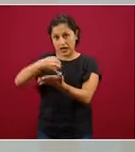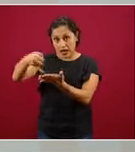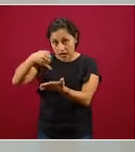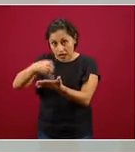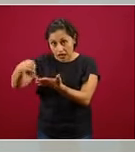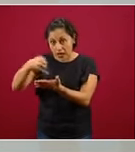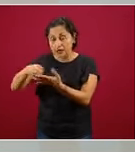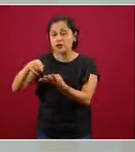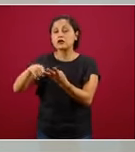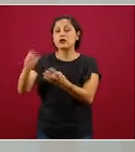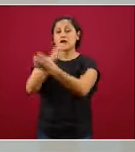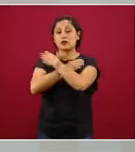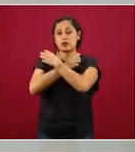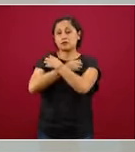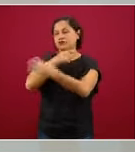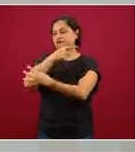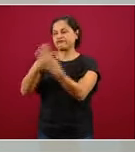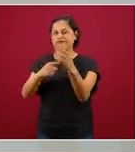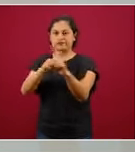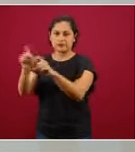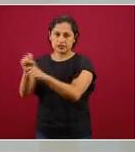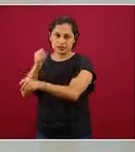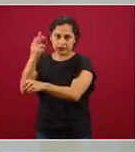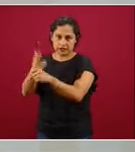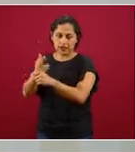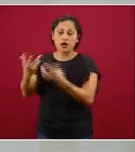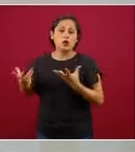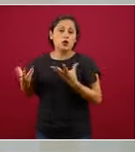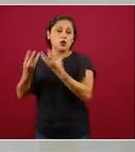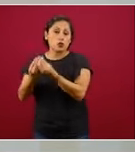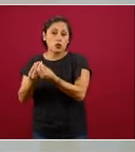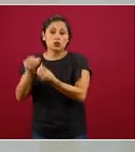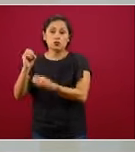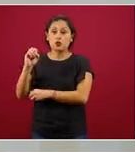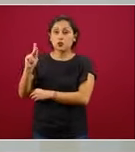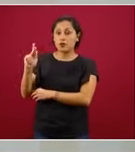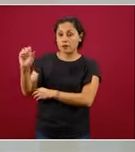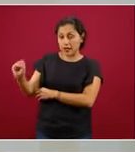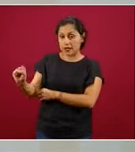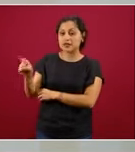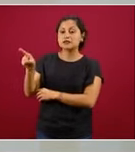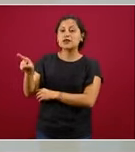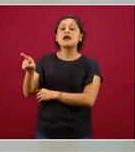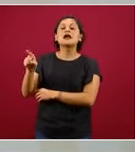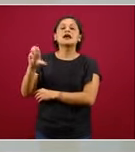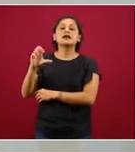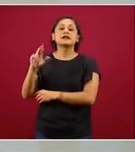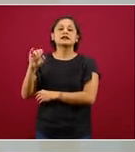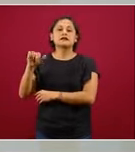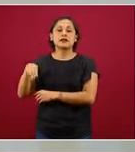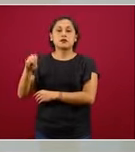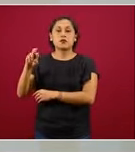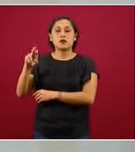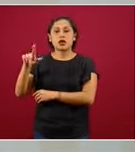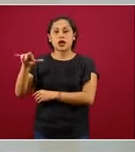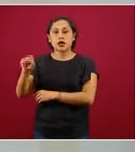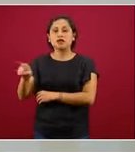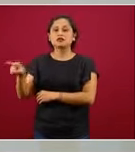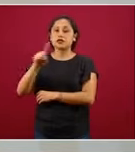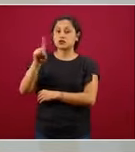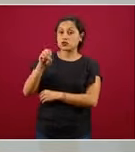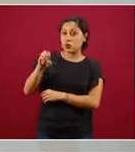de Educación, entre otros. Nos acompaña la Organización Panamericana de la Salud, el señor Cristian Morales, y Zoe